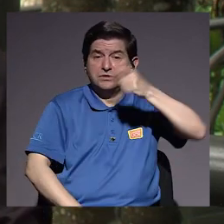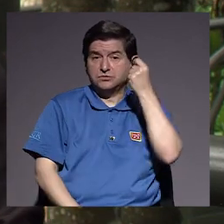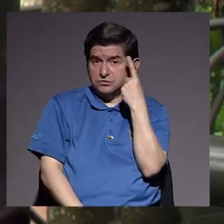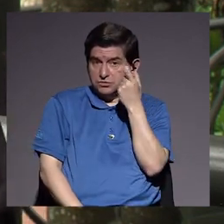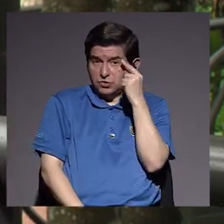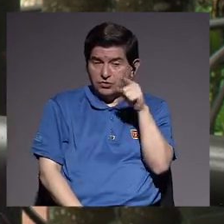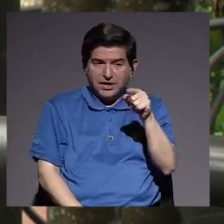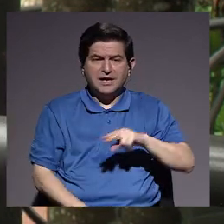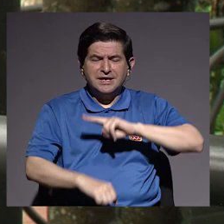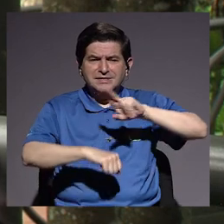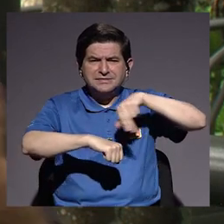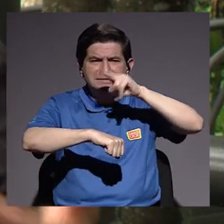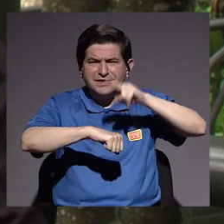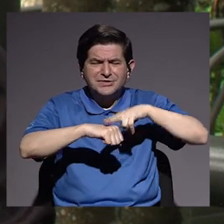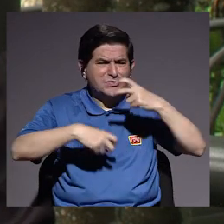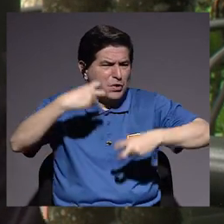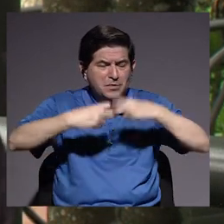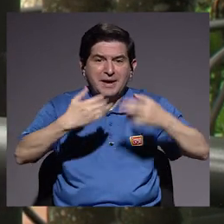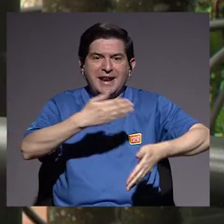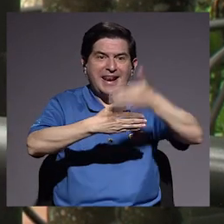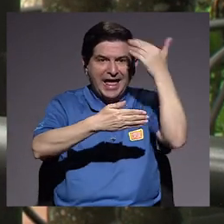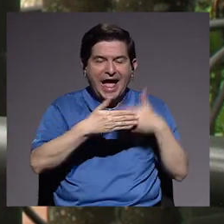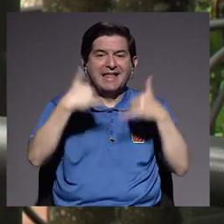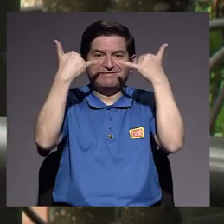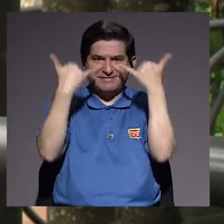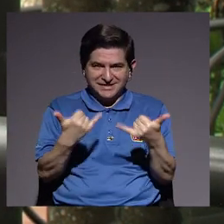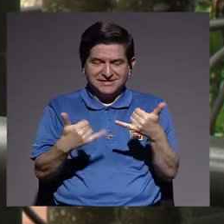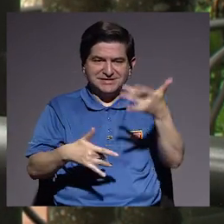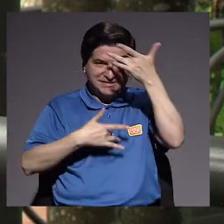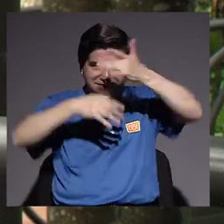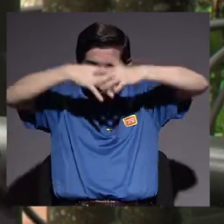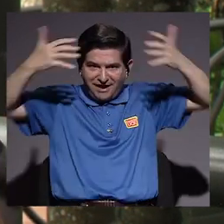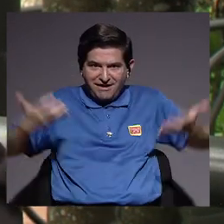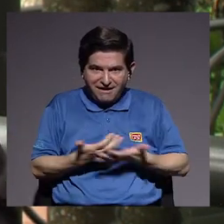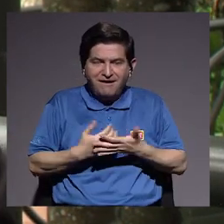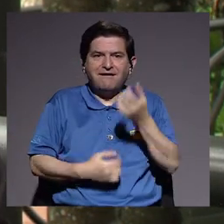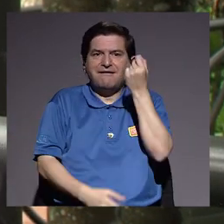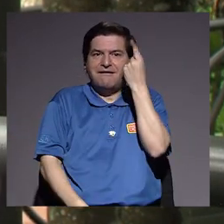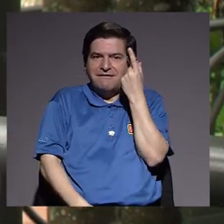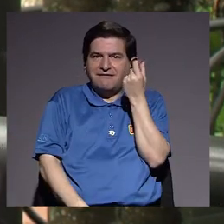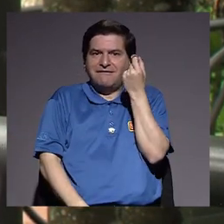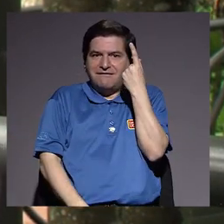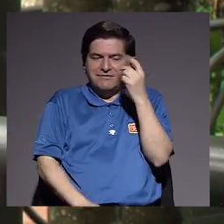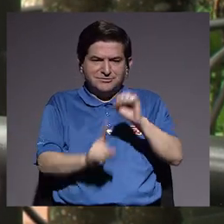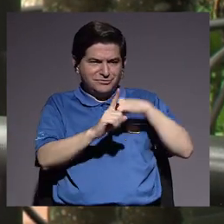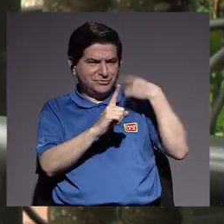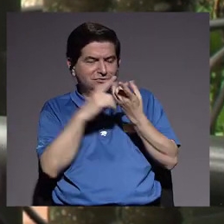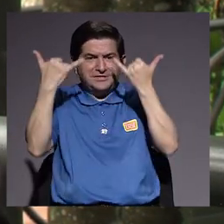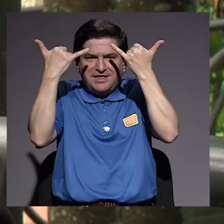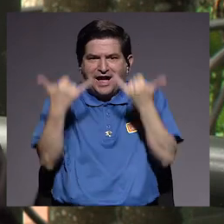normalidad en crisis, o sea, que estaba antes de la pandemia, habría que entender básicamente de que la sociedad actual